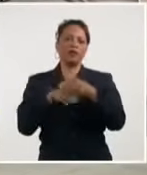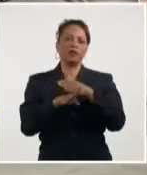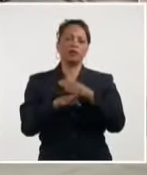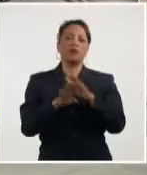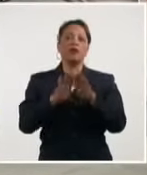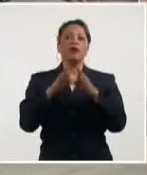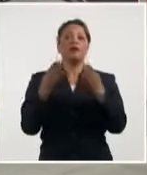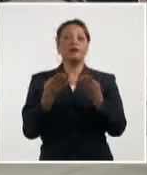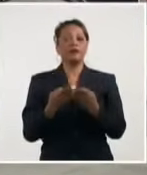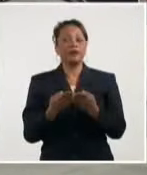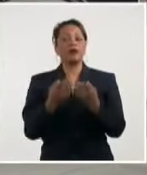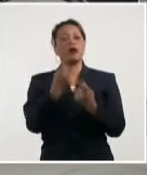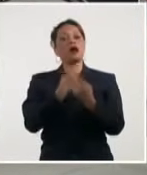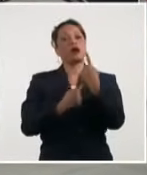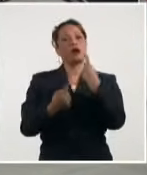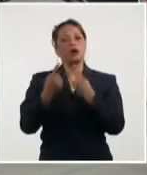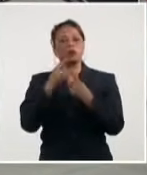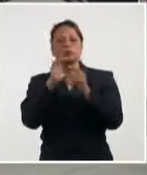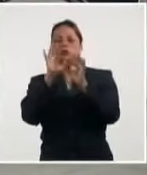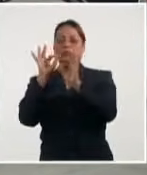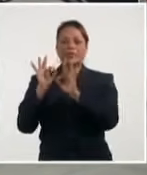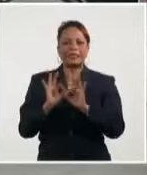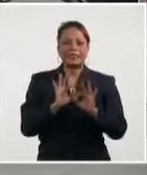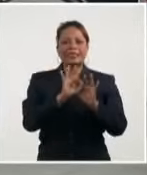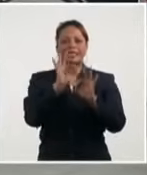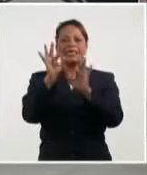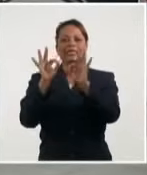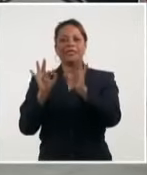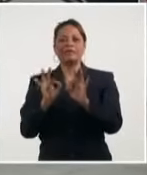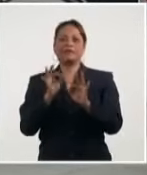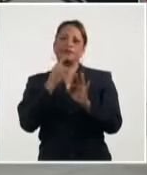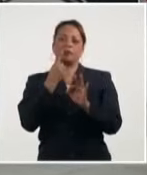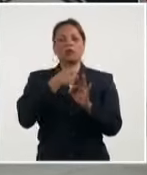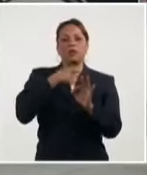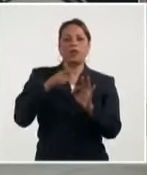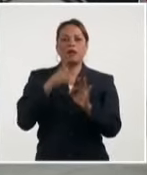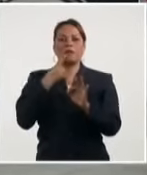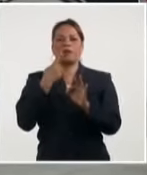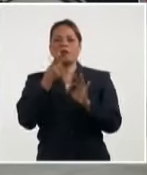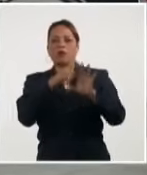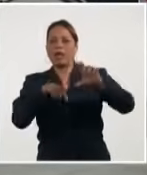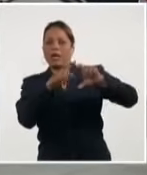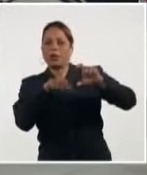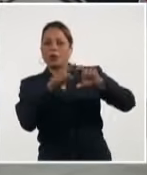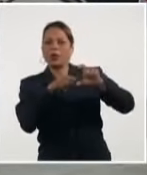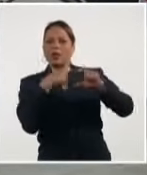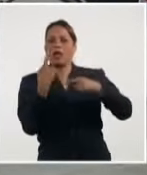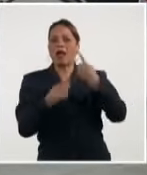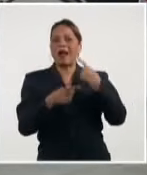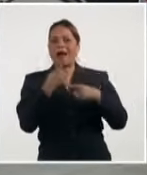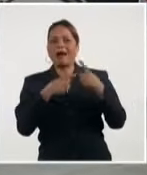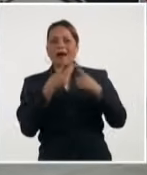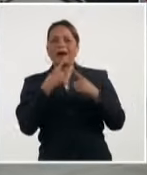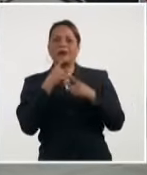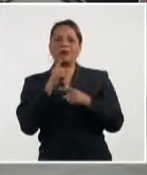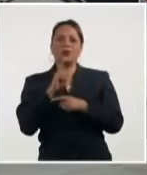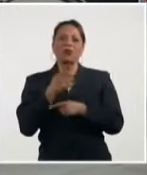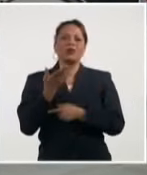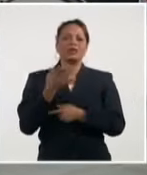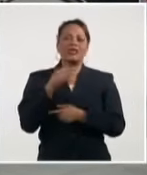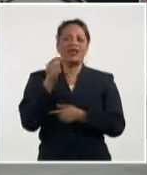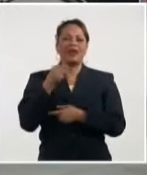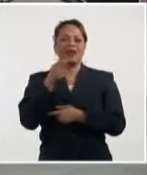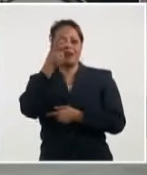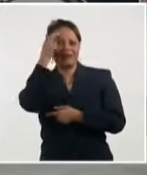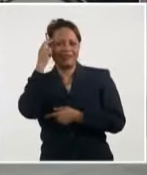hay que algunos retoques hay que hacerlo. Por ejemplo, si algún neumático está desgastado, hay que cambiarlo.